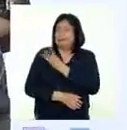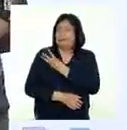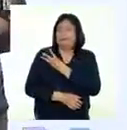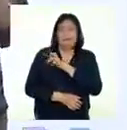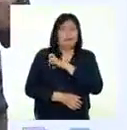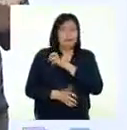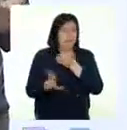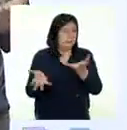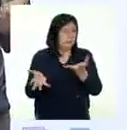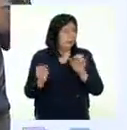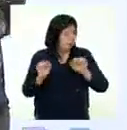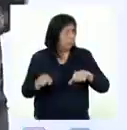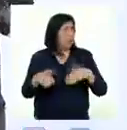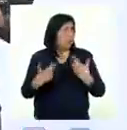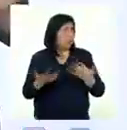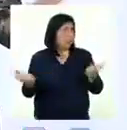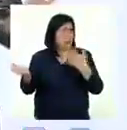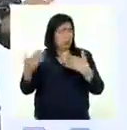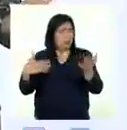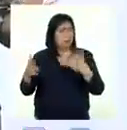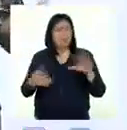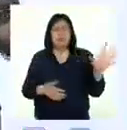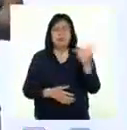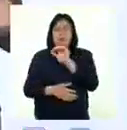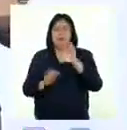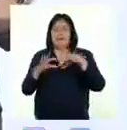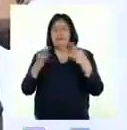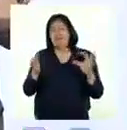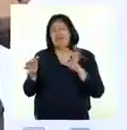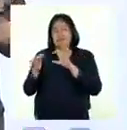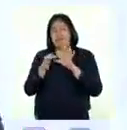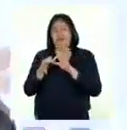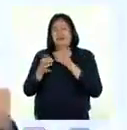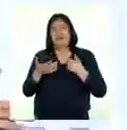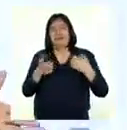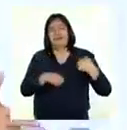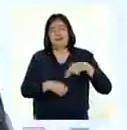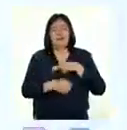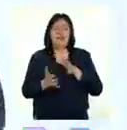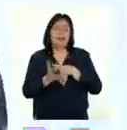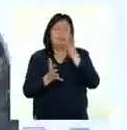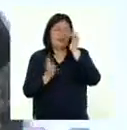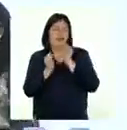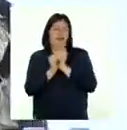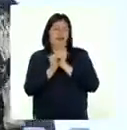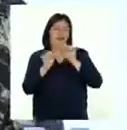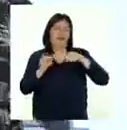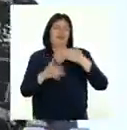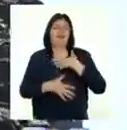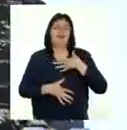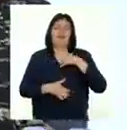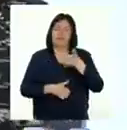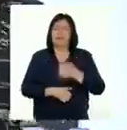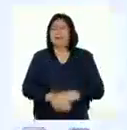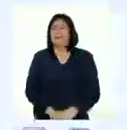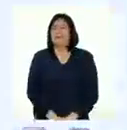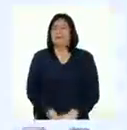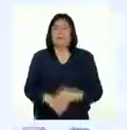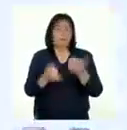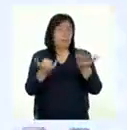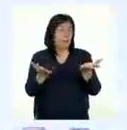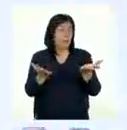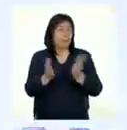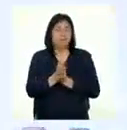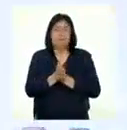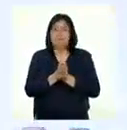sexto grado de primaria, pero pueden llamar a toda su familia para que se una con nosotros porque aprender juntos es mucho más entretenido.